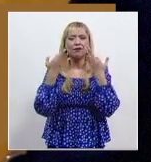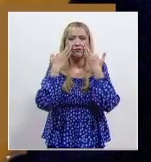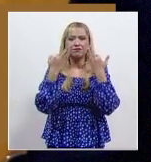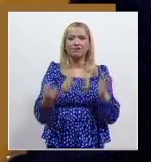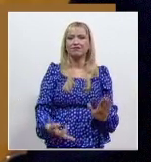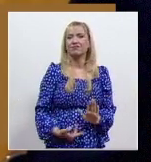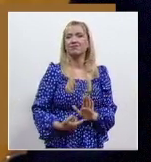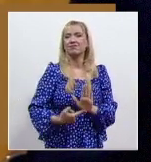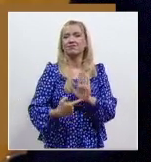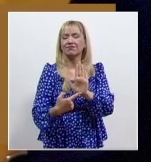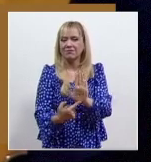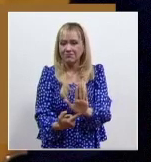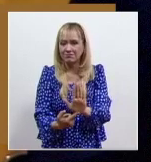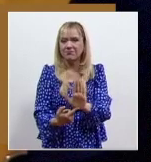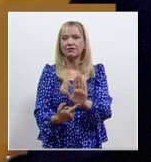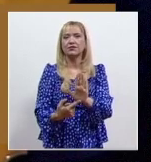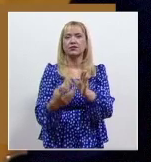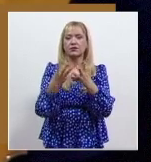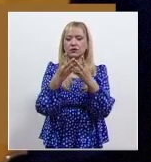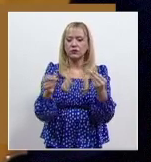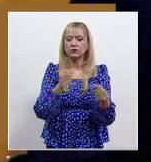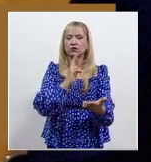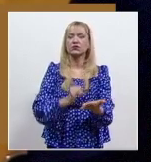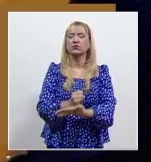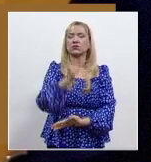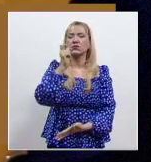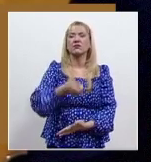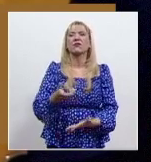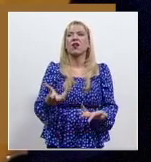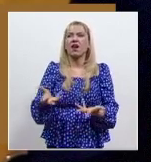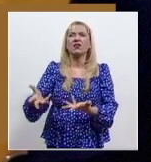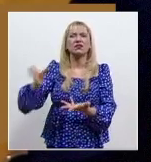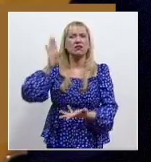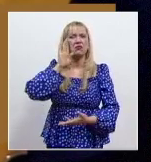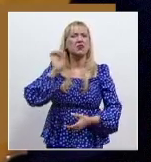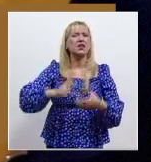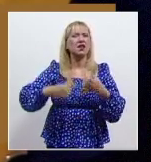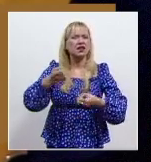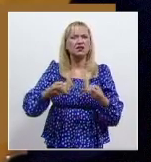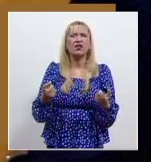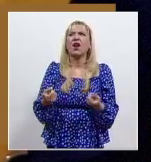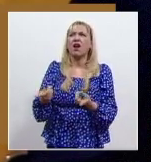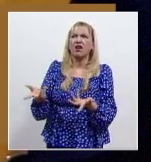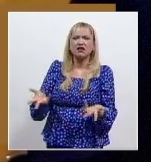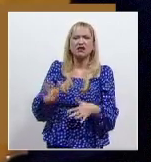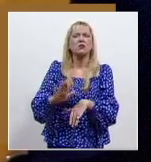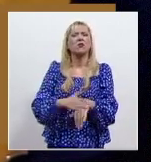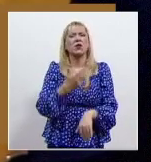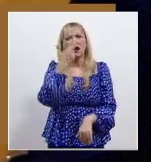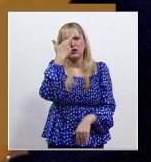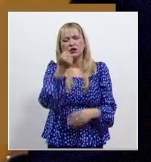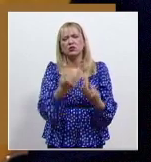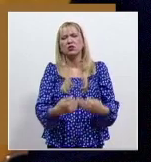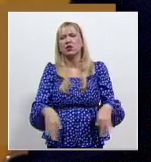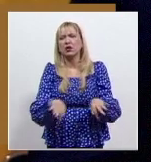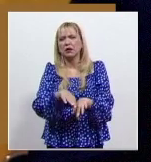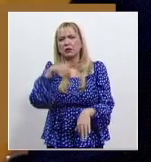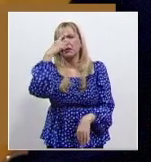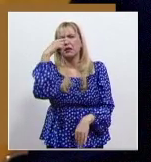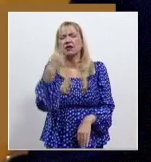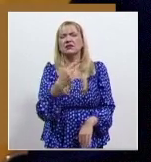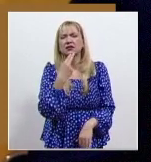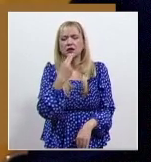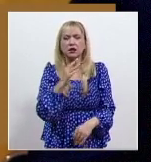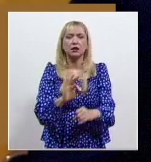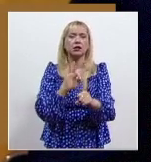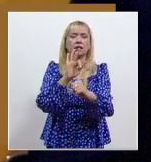transparentar lo que está resolviendo, lo que están resolviendo los ministros. ¿Qué está haciendo la Corte? ¿Por qué es importante lo que está haciendo la Corte para la